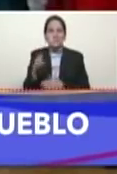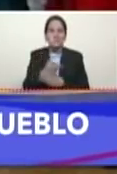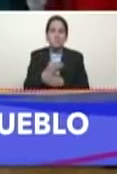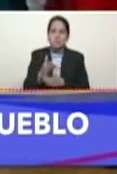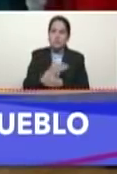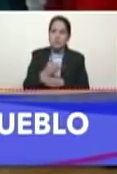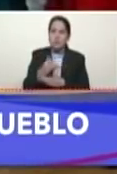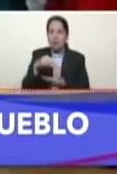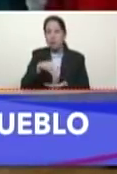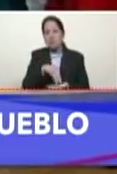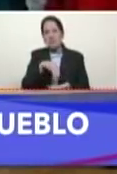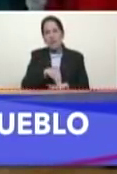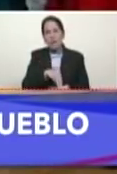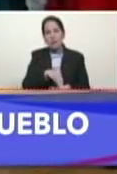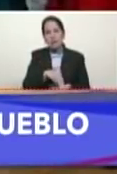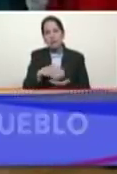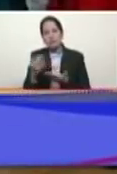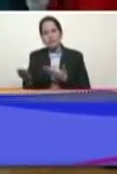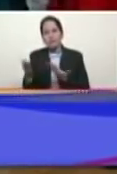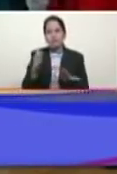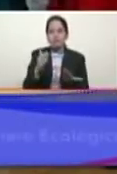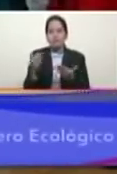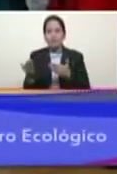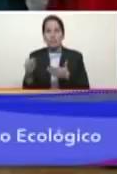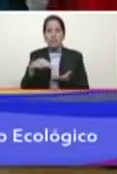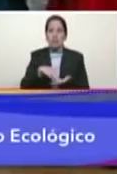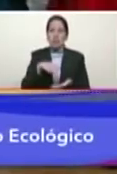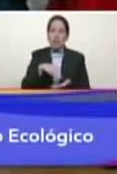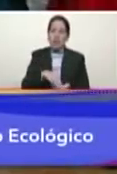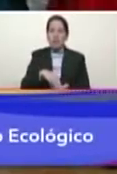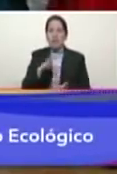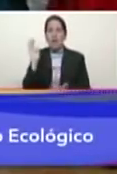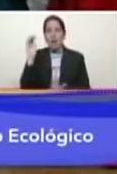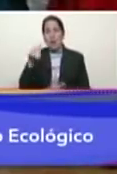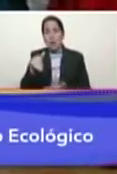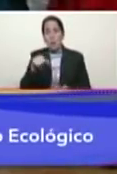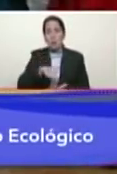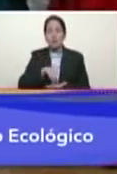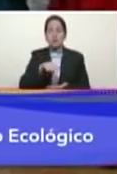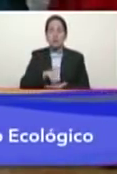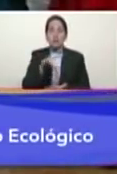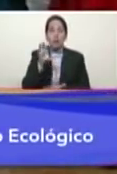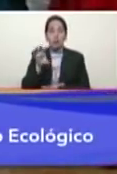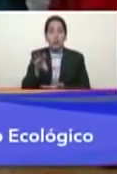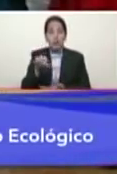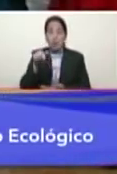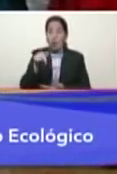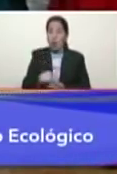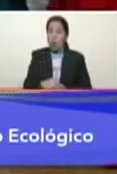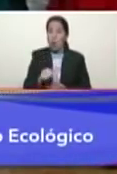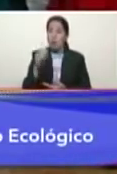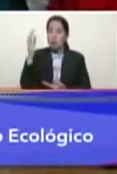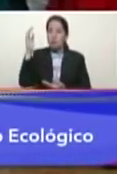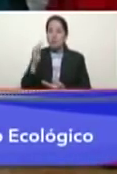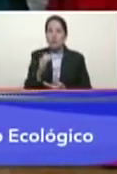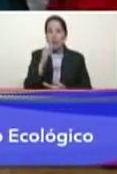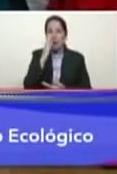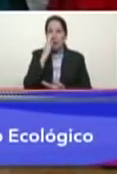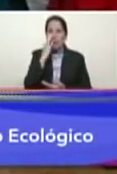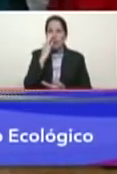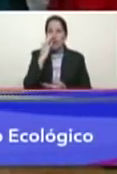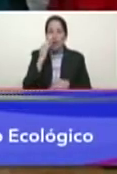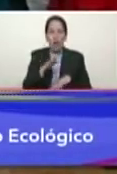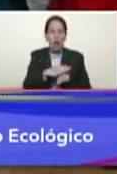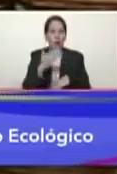el estado Miranda y el estado Aragua, acá en el centro del país. Y hoy nos trae acá porque estamos